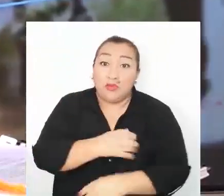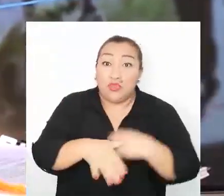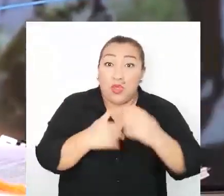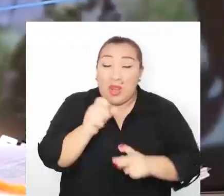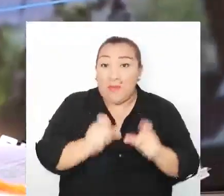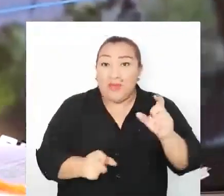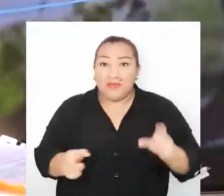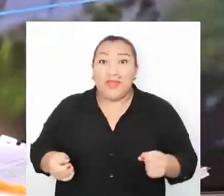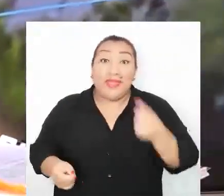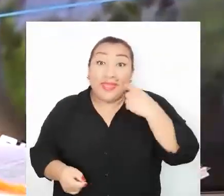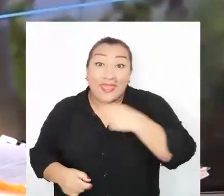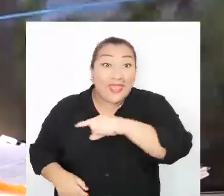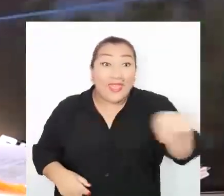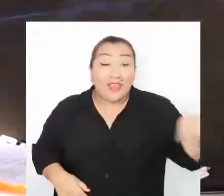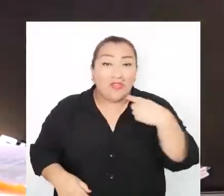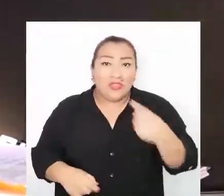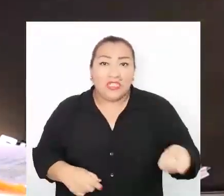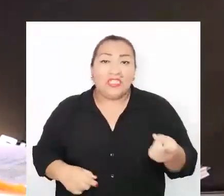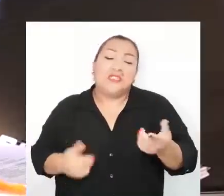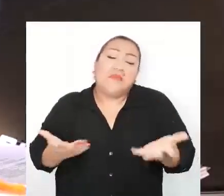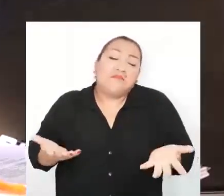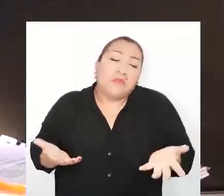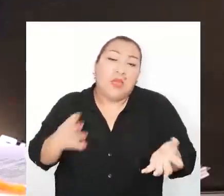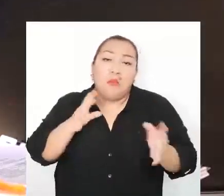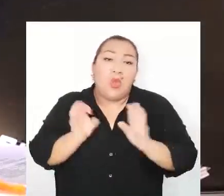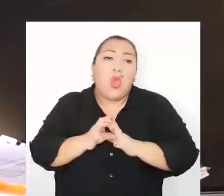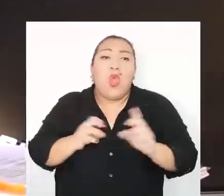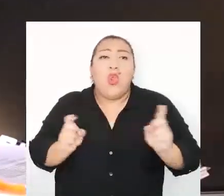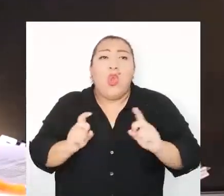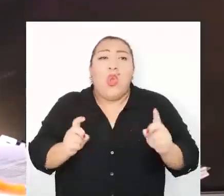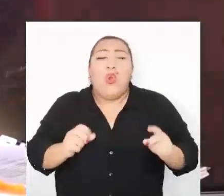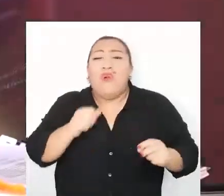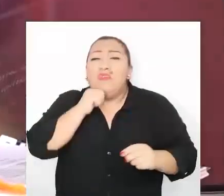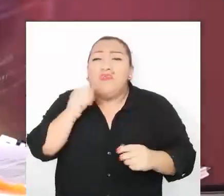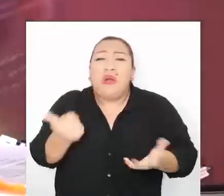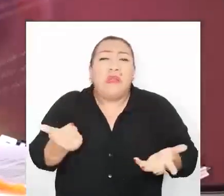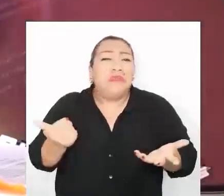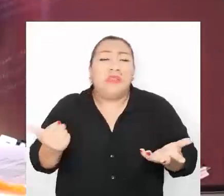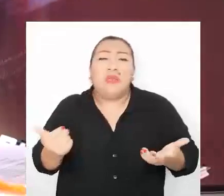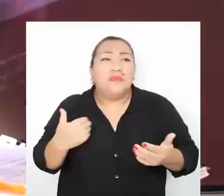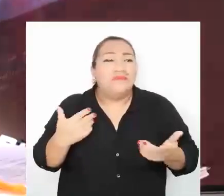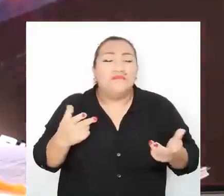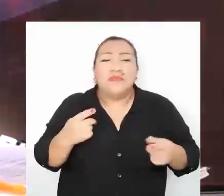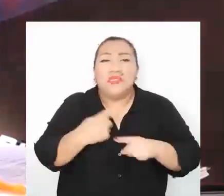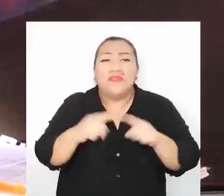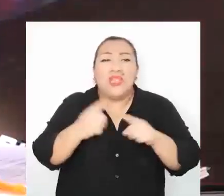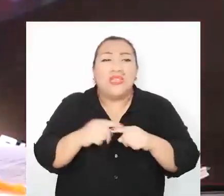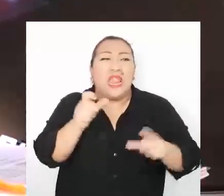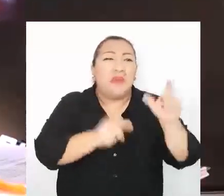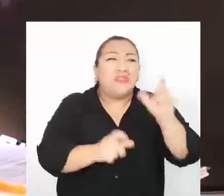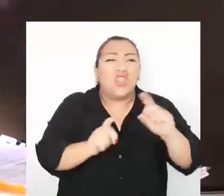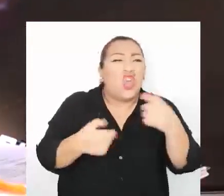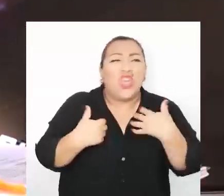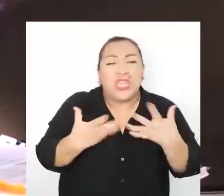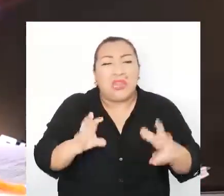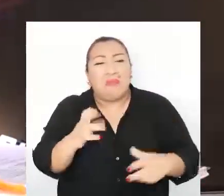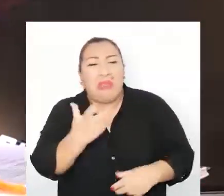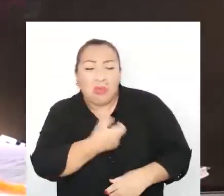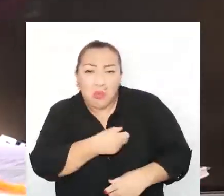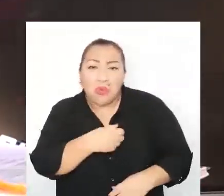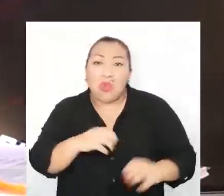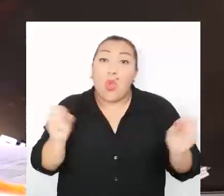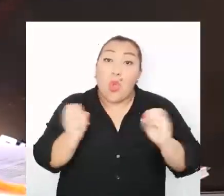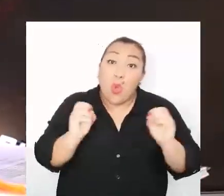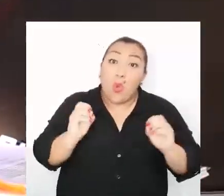Ellos aducen diferentes causas, ¿no? Aducen una resistencia, una falta de adherencia de la población, aducen también la falta de brigadas,